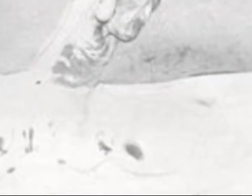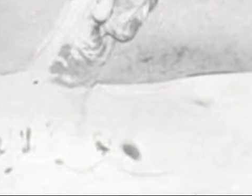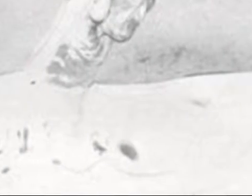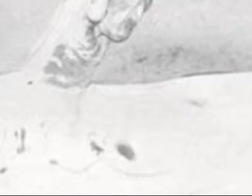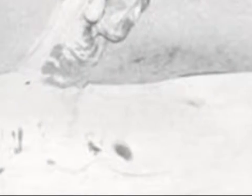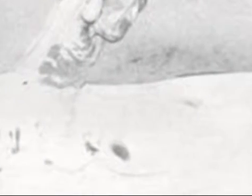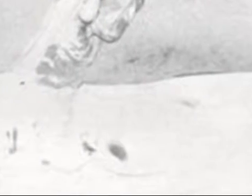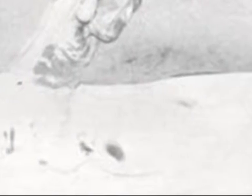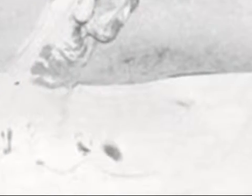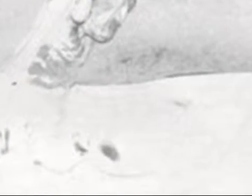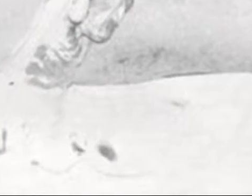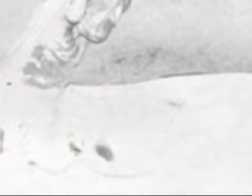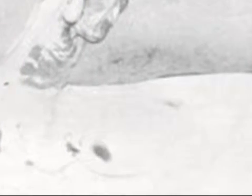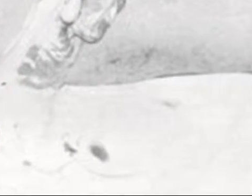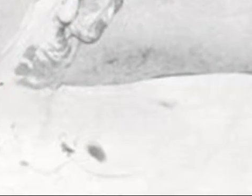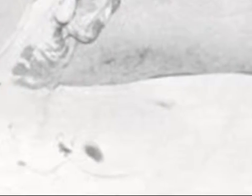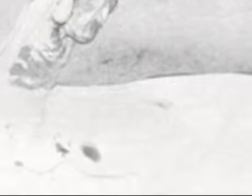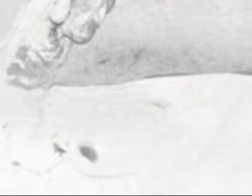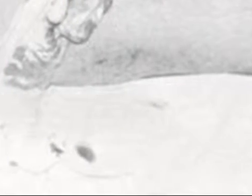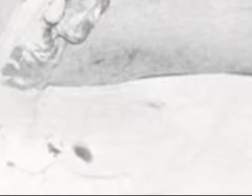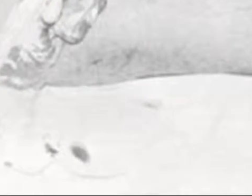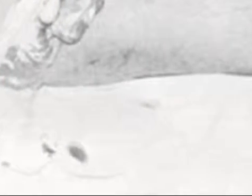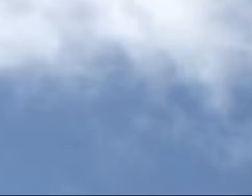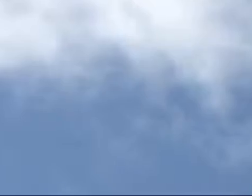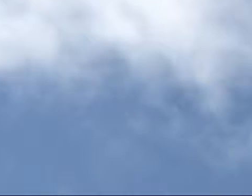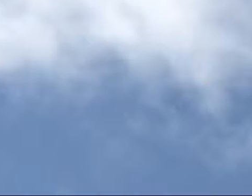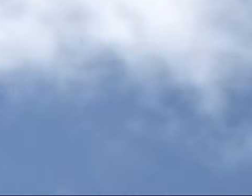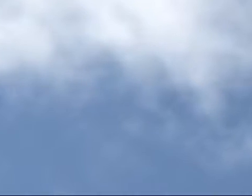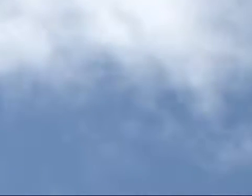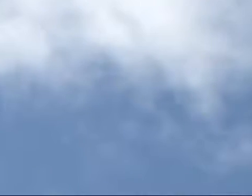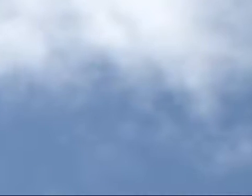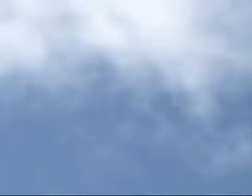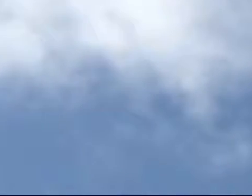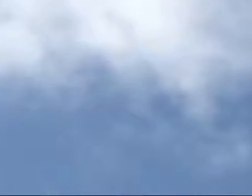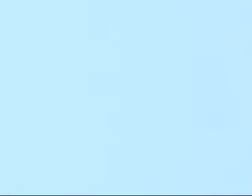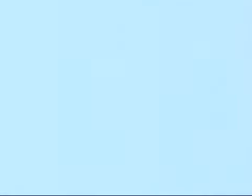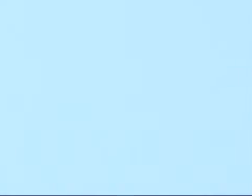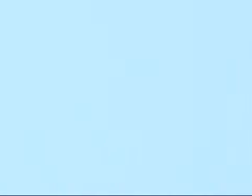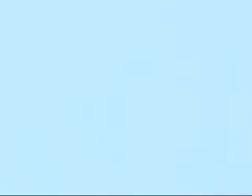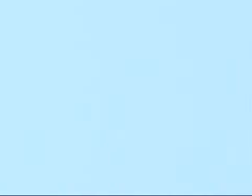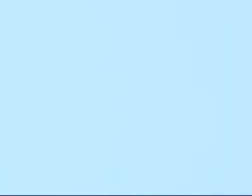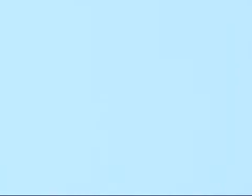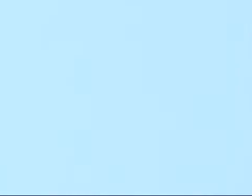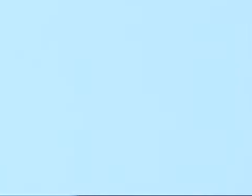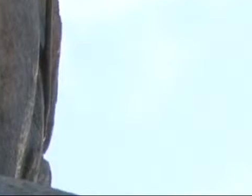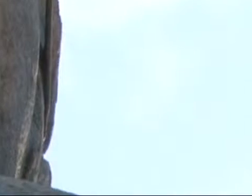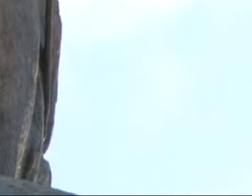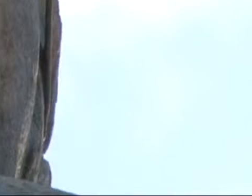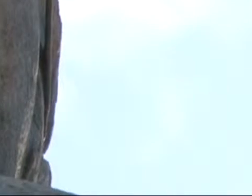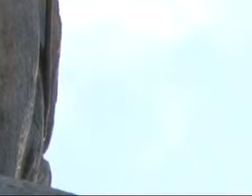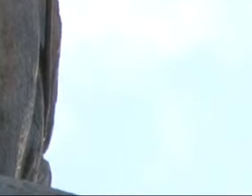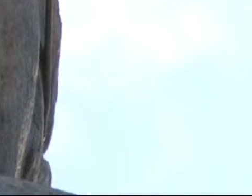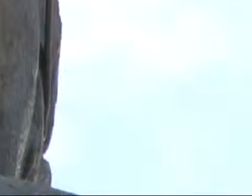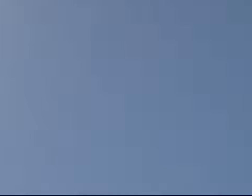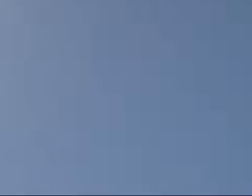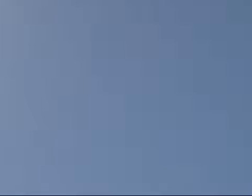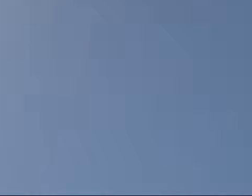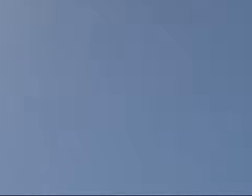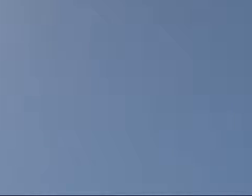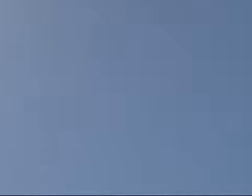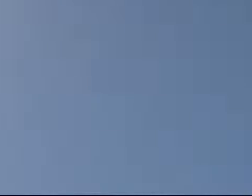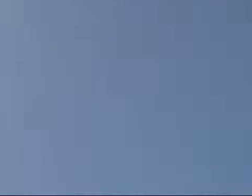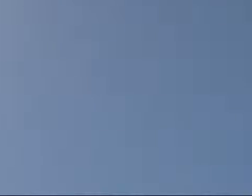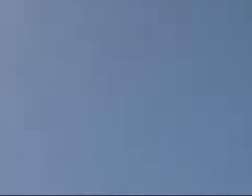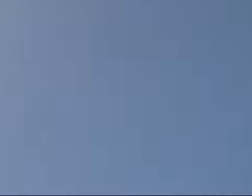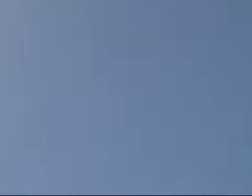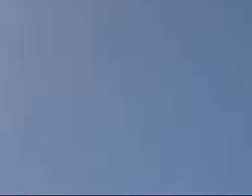Para callar su voz, fue asesinado por órdenes directas gubernamentales. Se le llama el